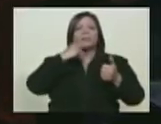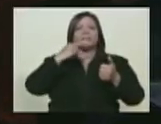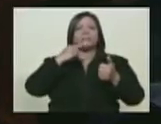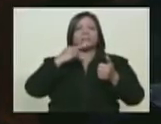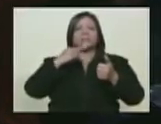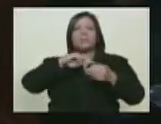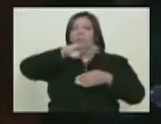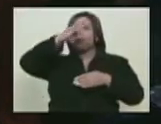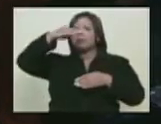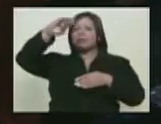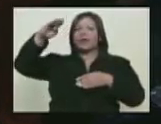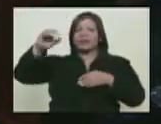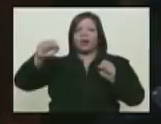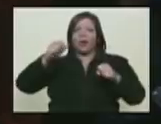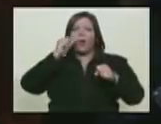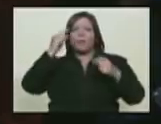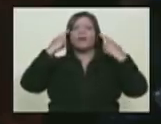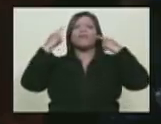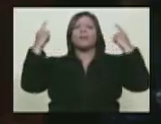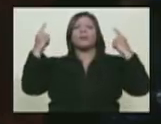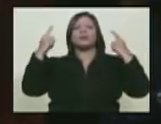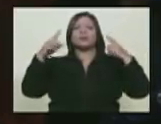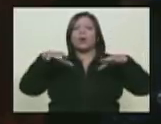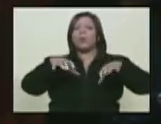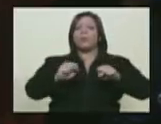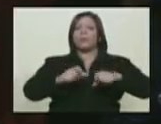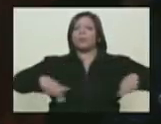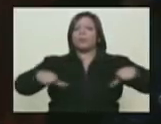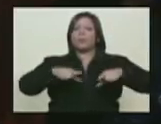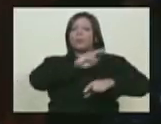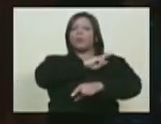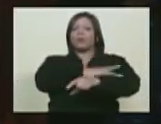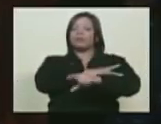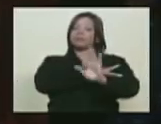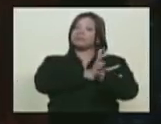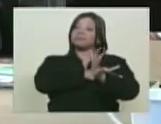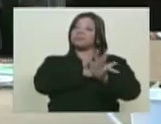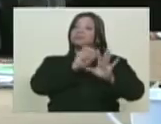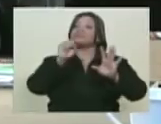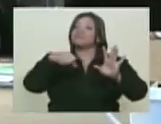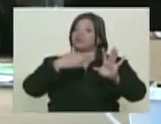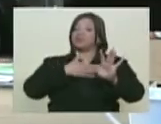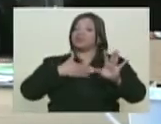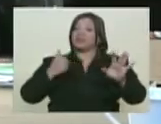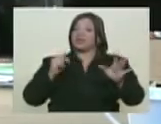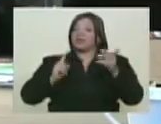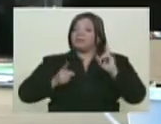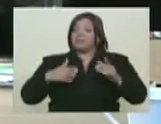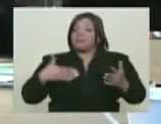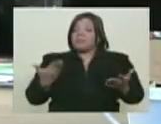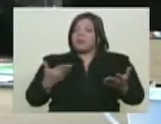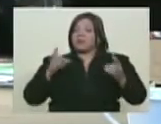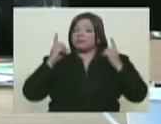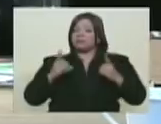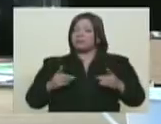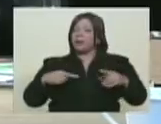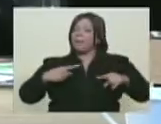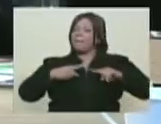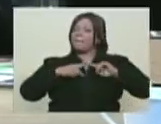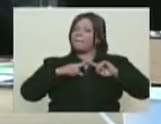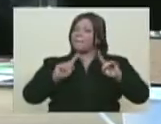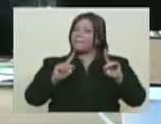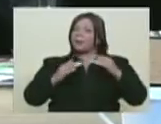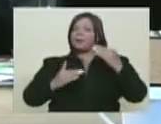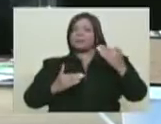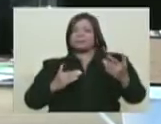las montañas. Pero ellos no quieren la toma del poder. Bueno, supongo que sí la quieren, forma parte del designio político, pero